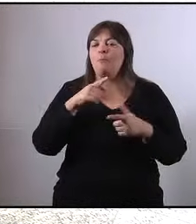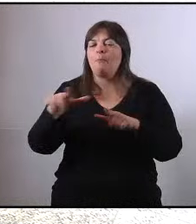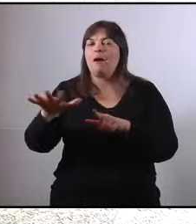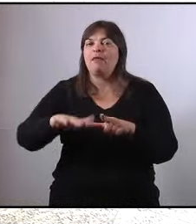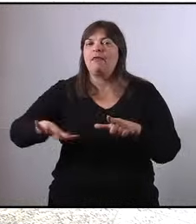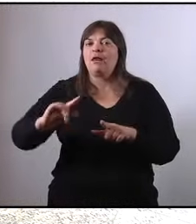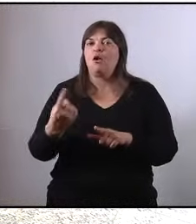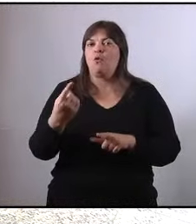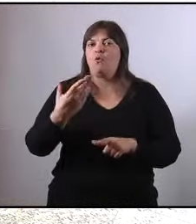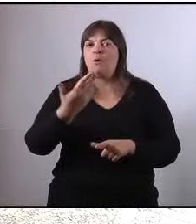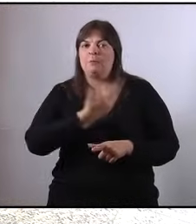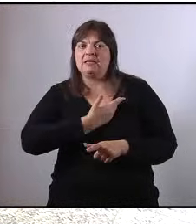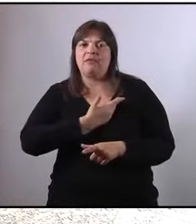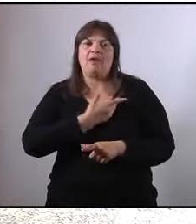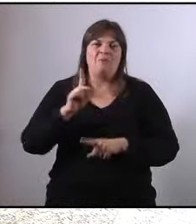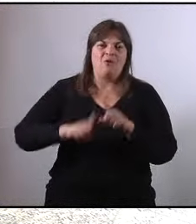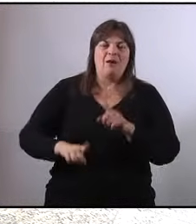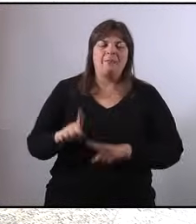de Plasencia. Sí.